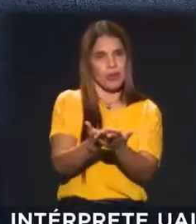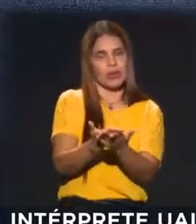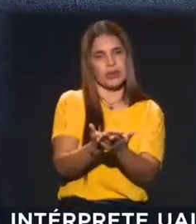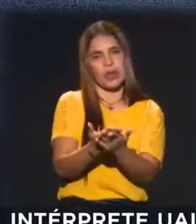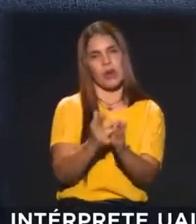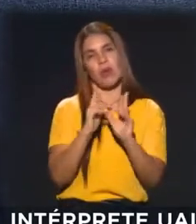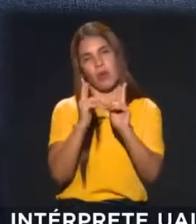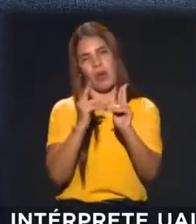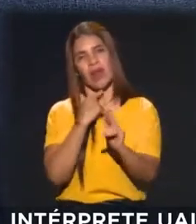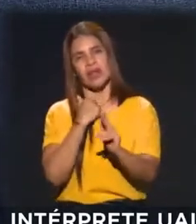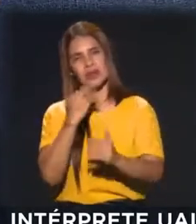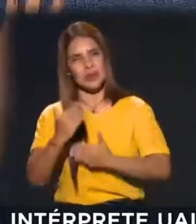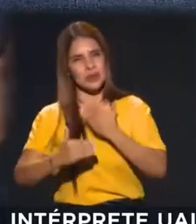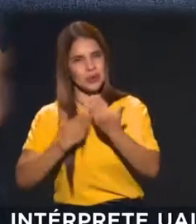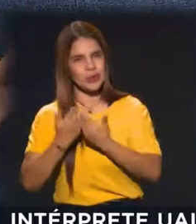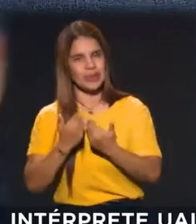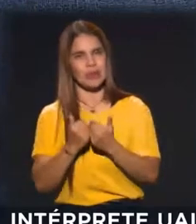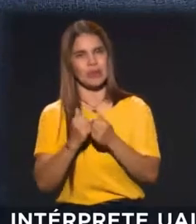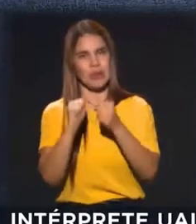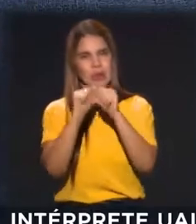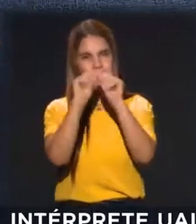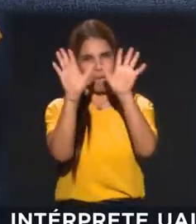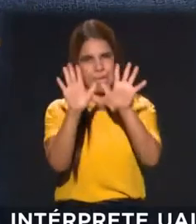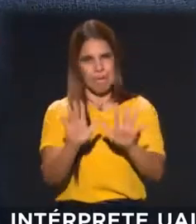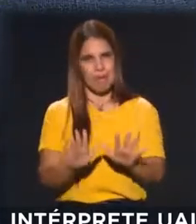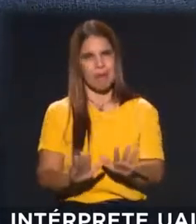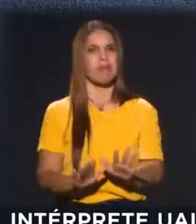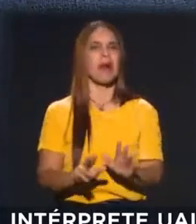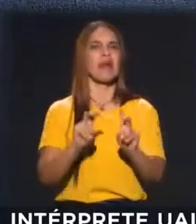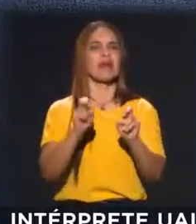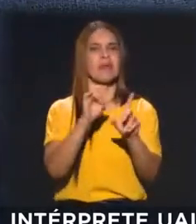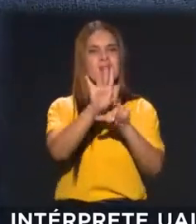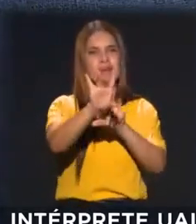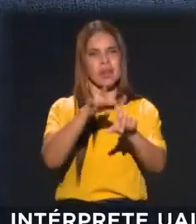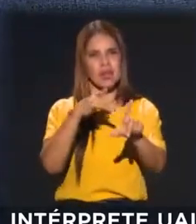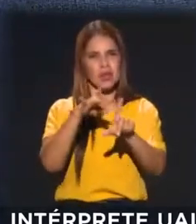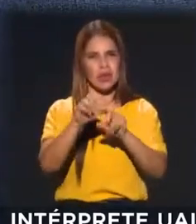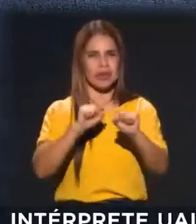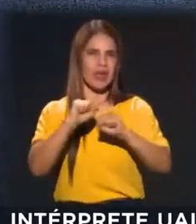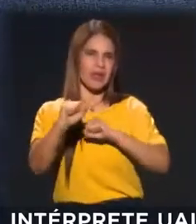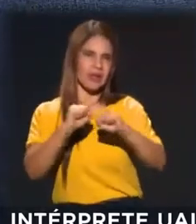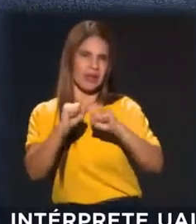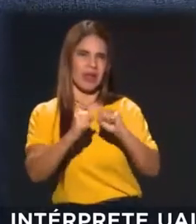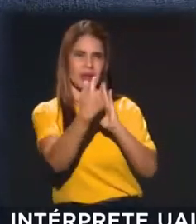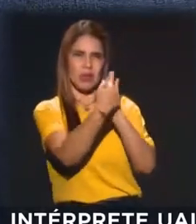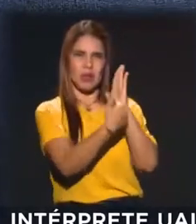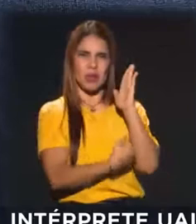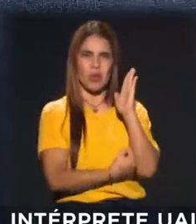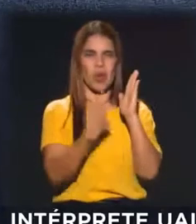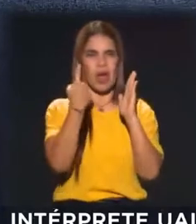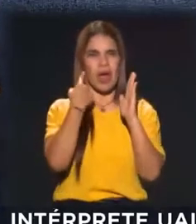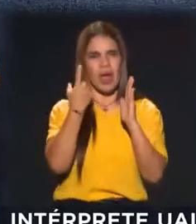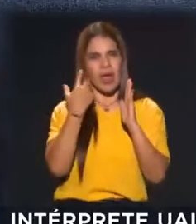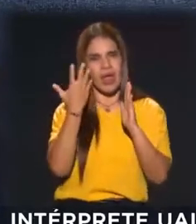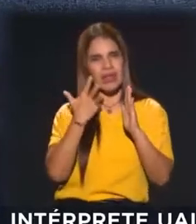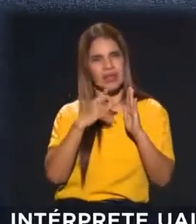un montón. Para eso creamos un mapa virtual de Carlos R. Restrepo, y ahí vamos a tener como las actividades que siempre hemos tenido en los días del libro.